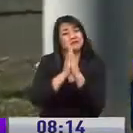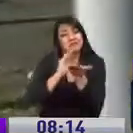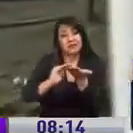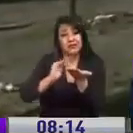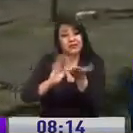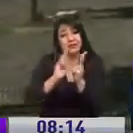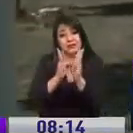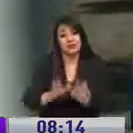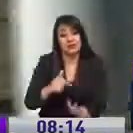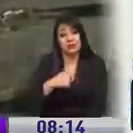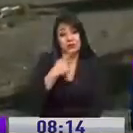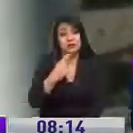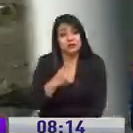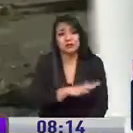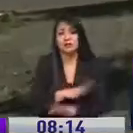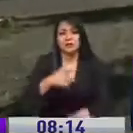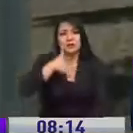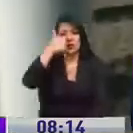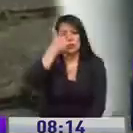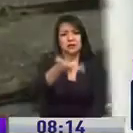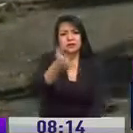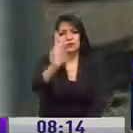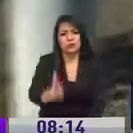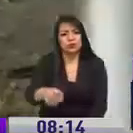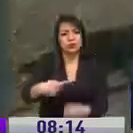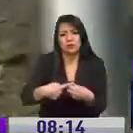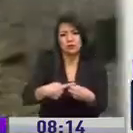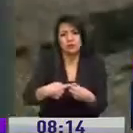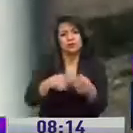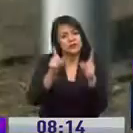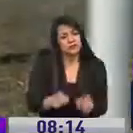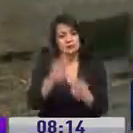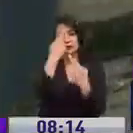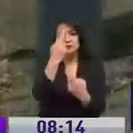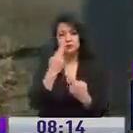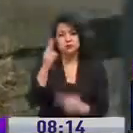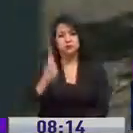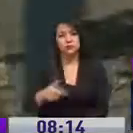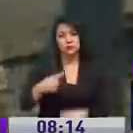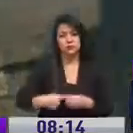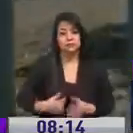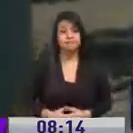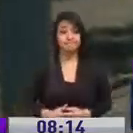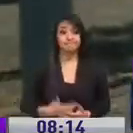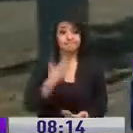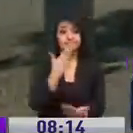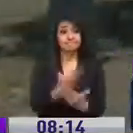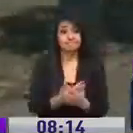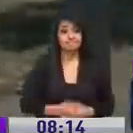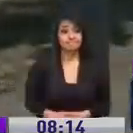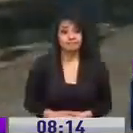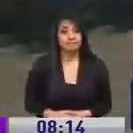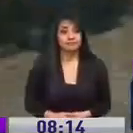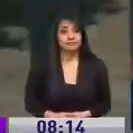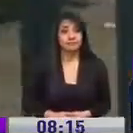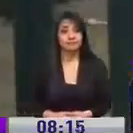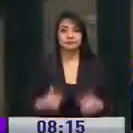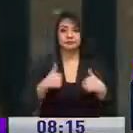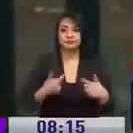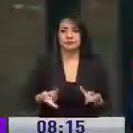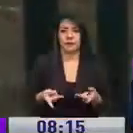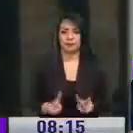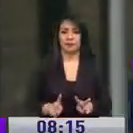televidentes, pero esto es una vergüenza para el sur de Quito. Necesitamos más respeto para el sur de Quito. Perfecto, muchísimas gracias, don Raúl. Yo también quiero